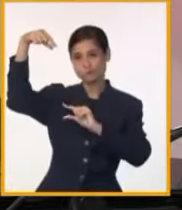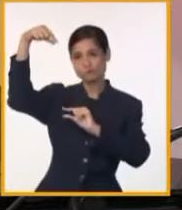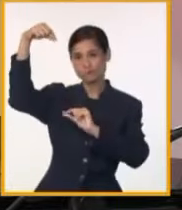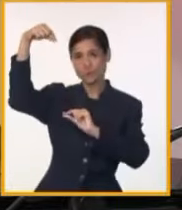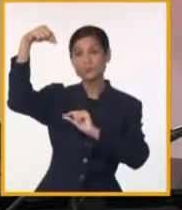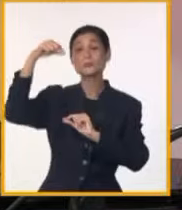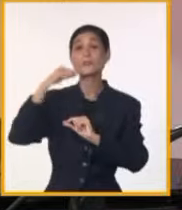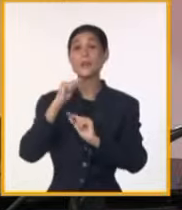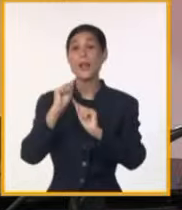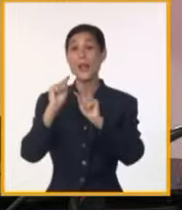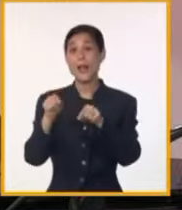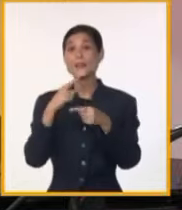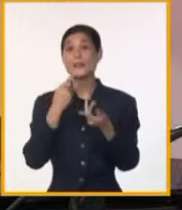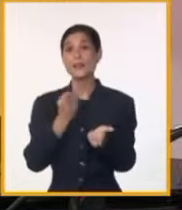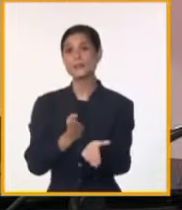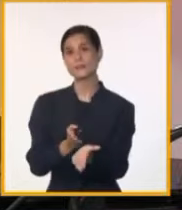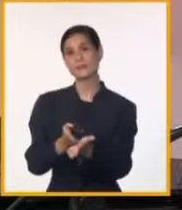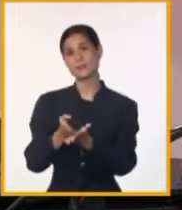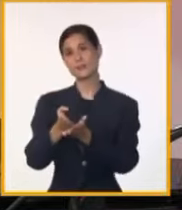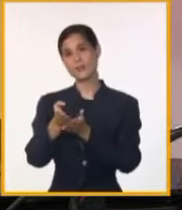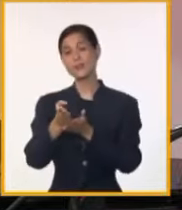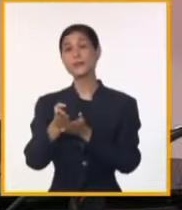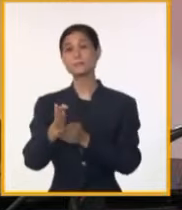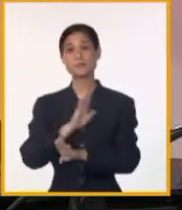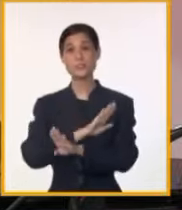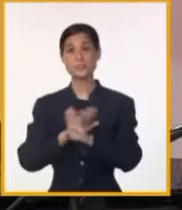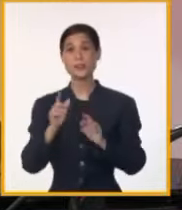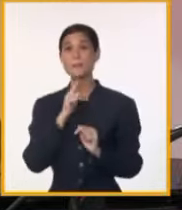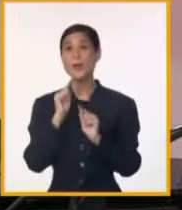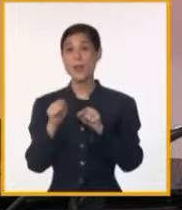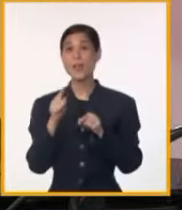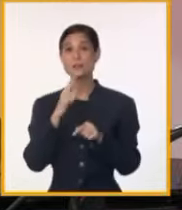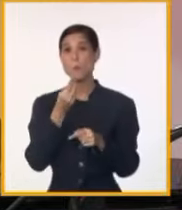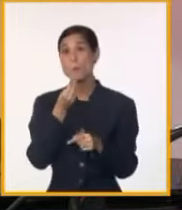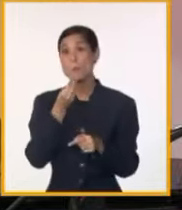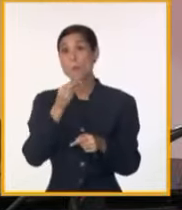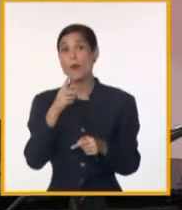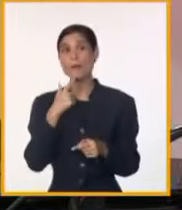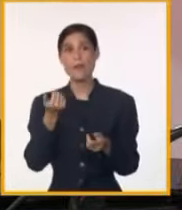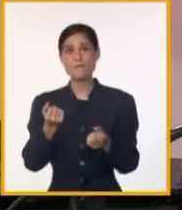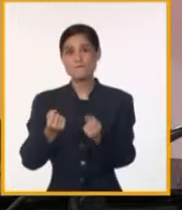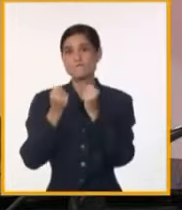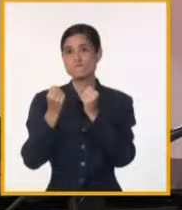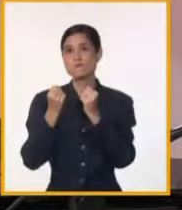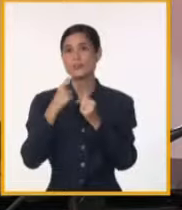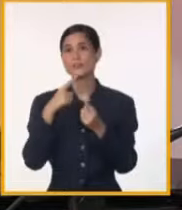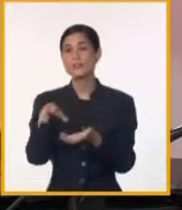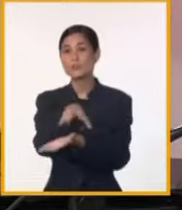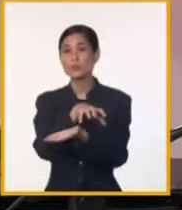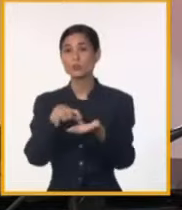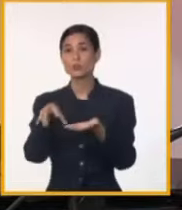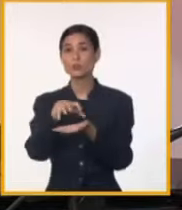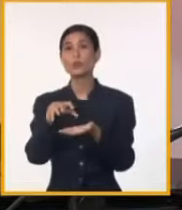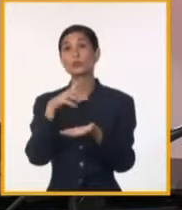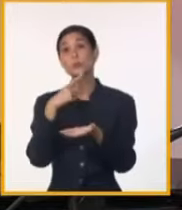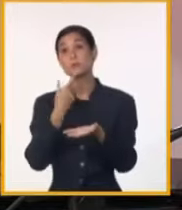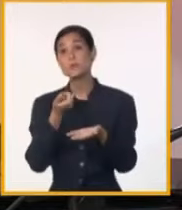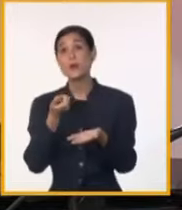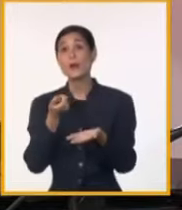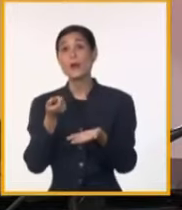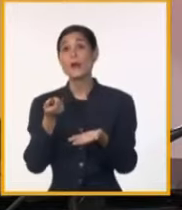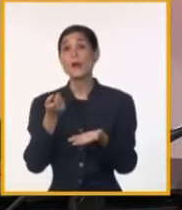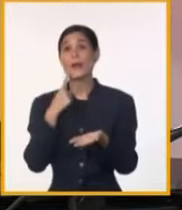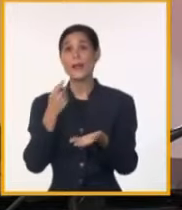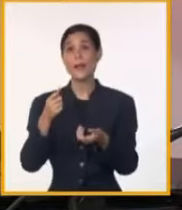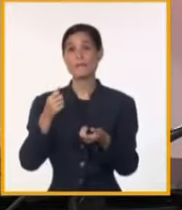que inclinará su rumbo al nordeste incrementando su velocidad de traslación para aproximarse a la costa oeste de la Península de